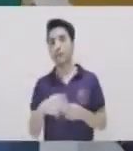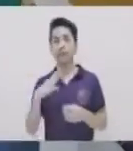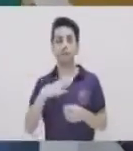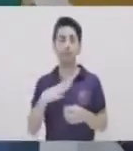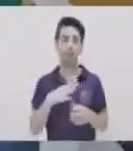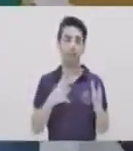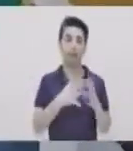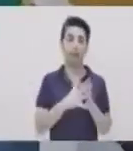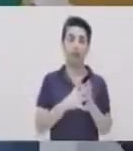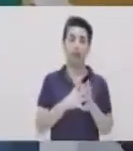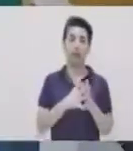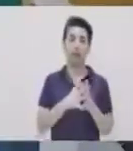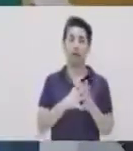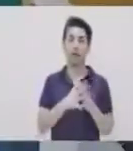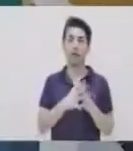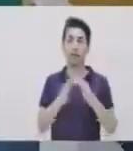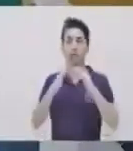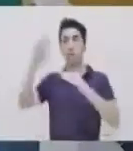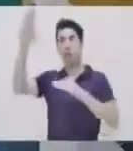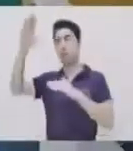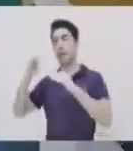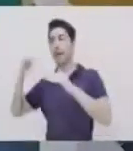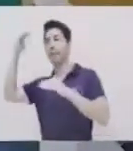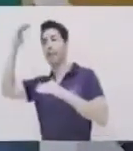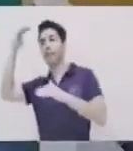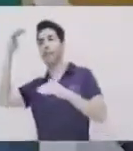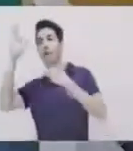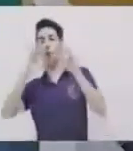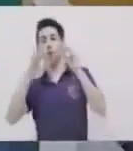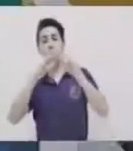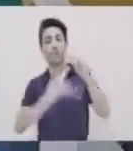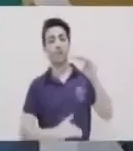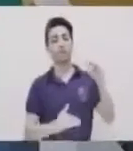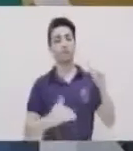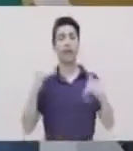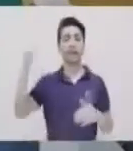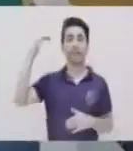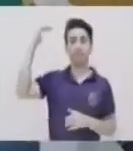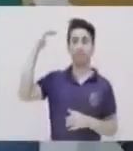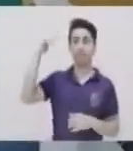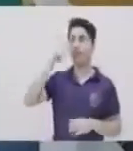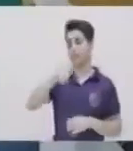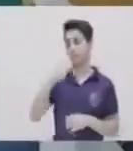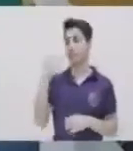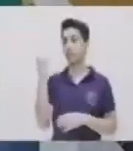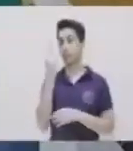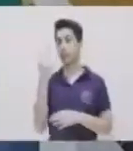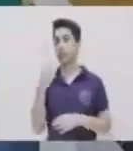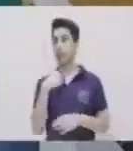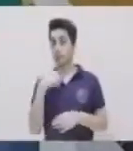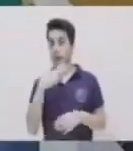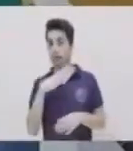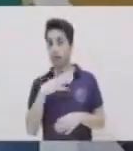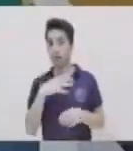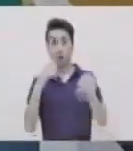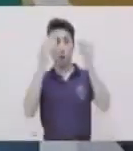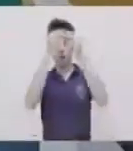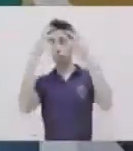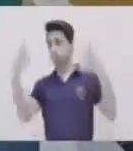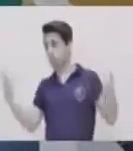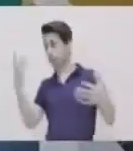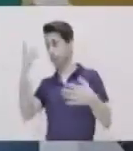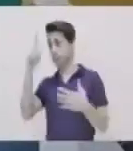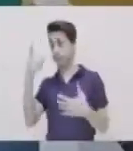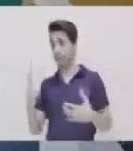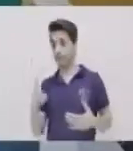tiene más de cierta edad o tiene menos de cierta edad. Entonces es importante que una vez tengamos un montón de